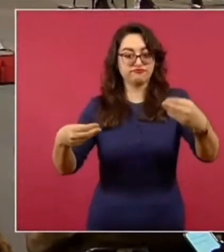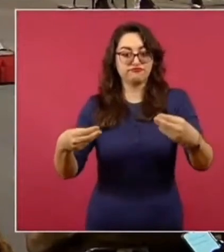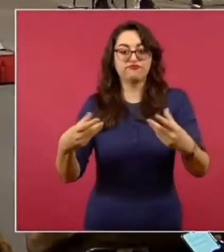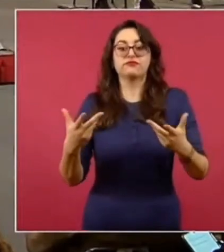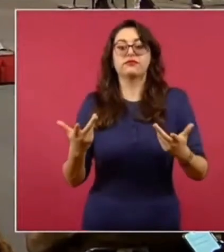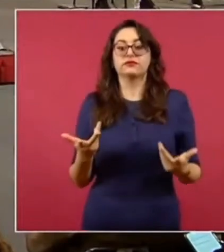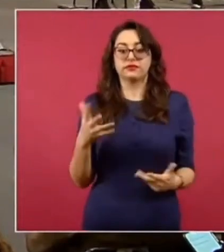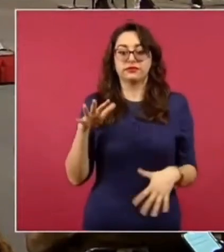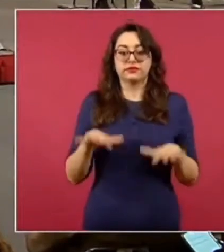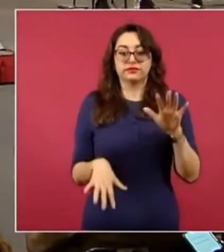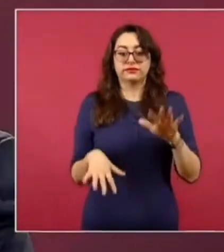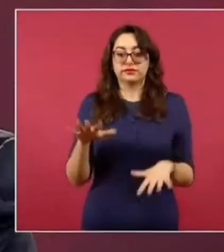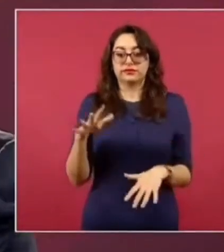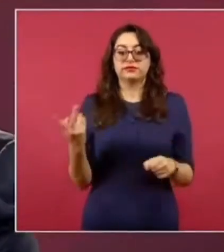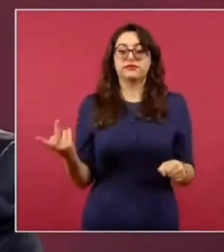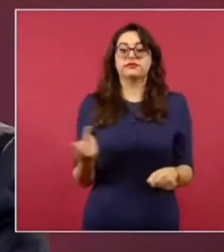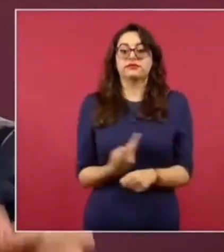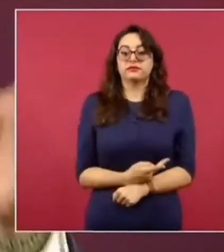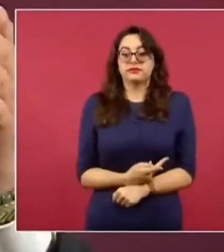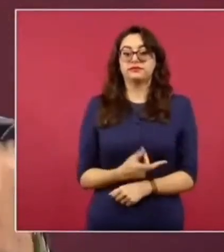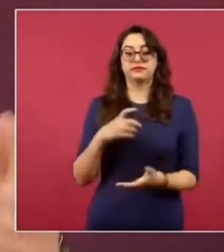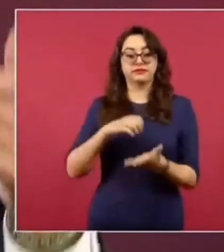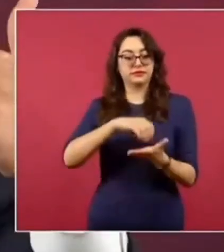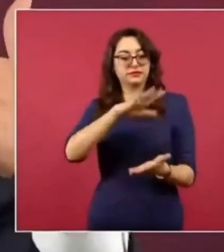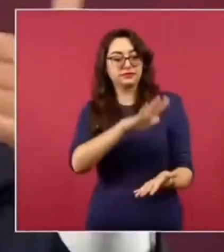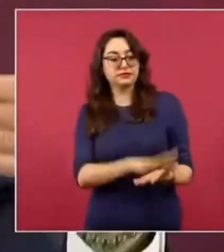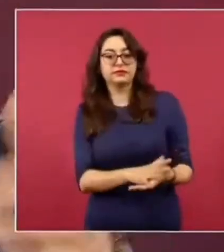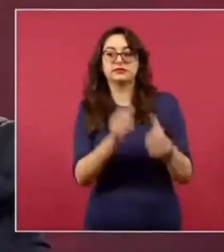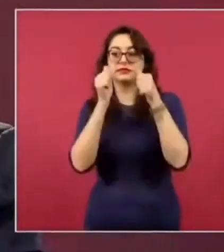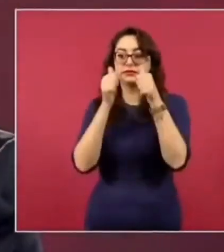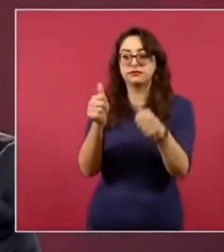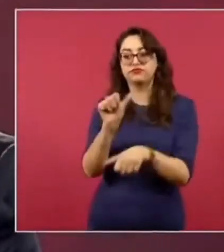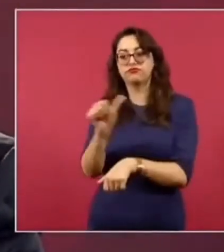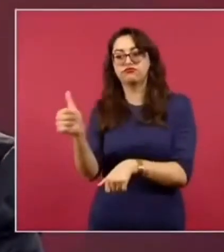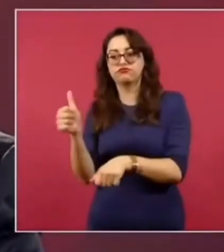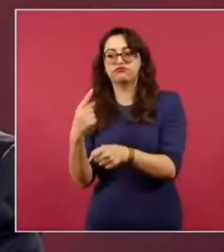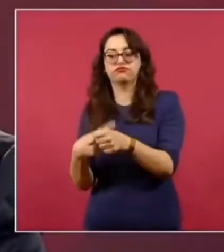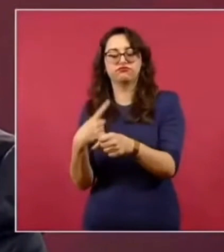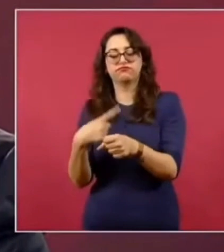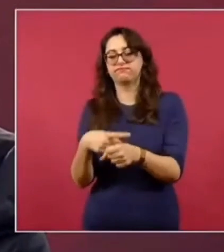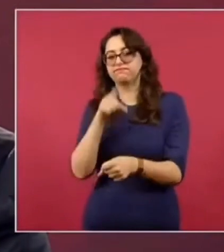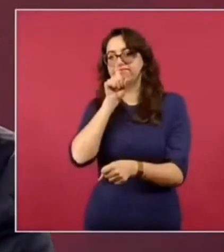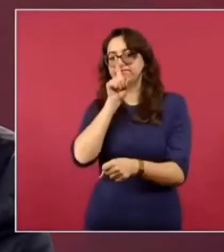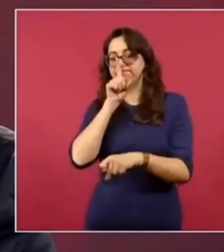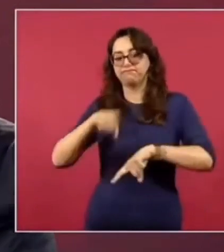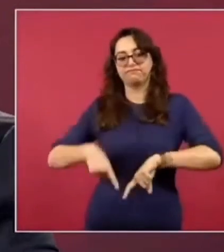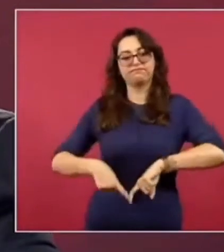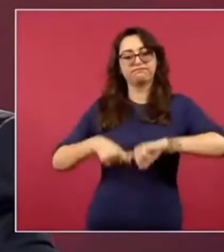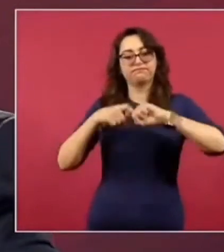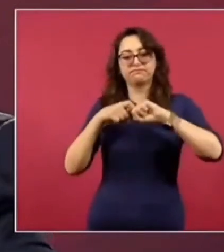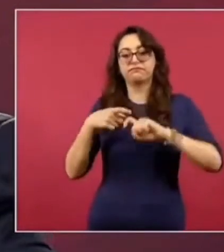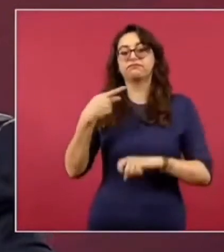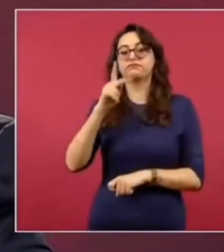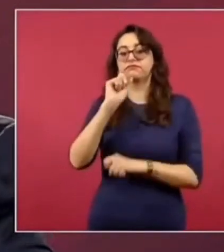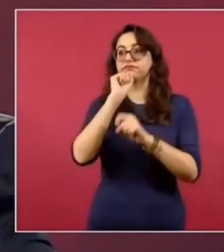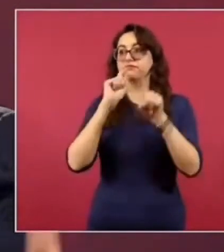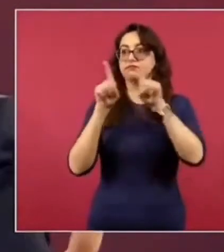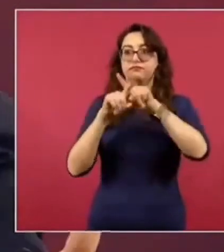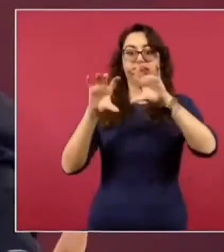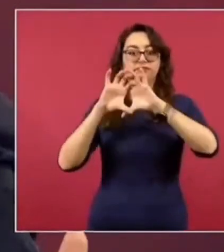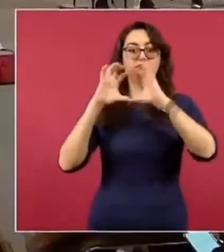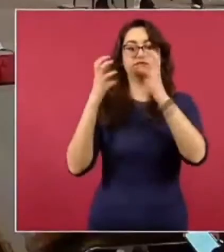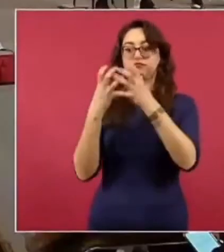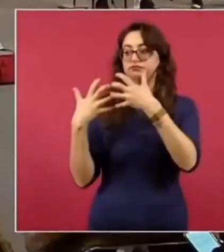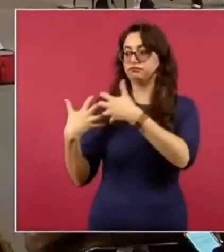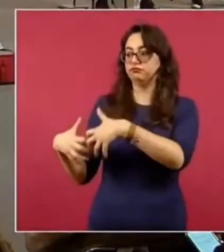de muchas veces a las propias consultas, sino también por temas de distribución que ocurrieron en todo el mundo